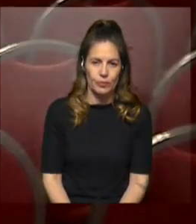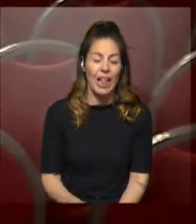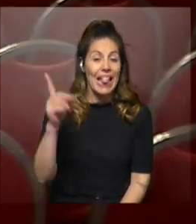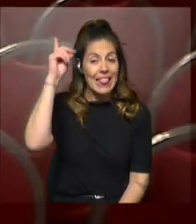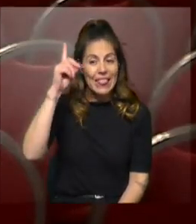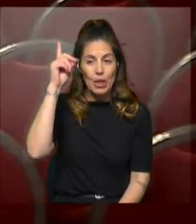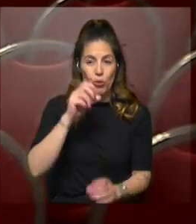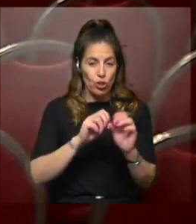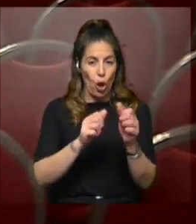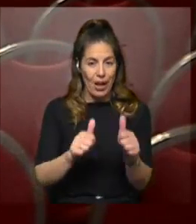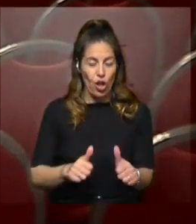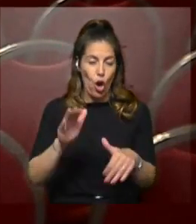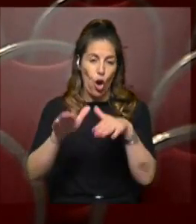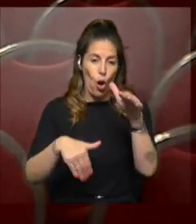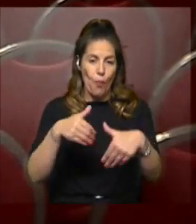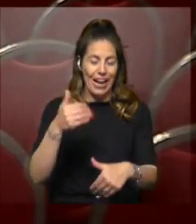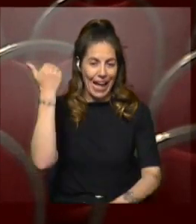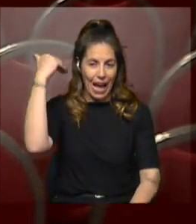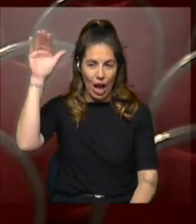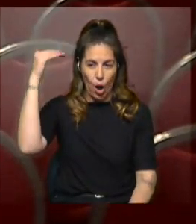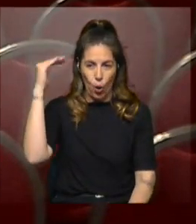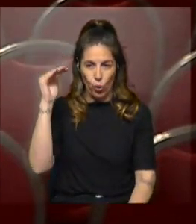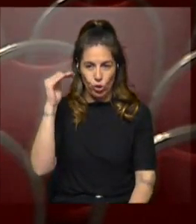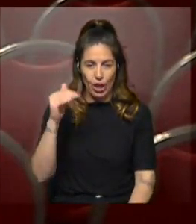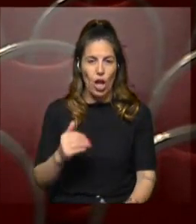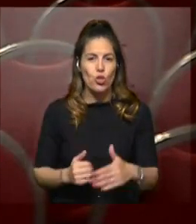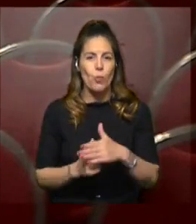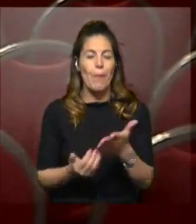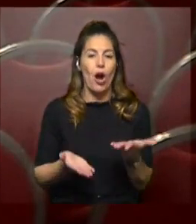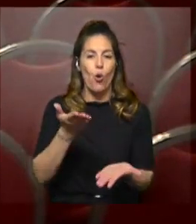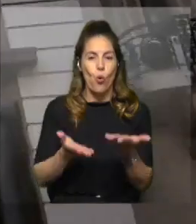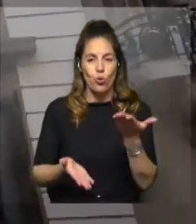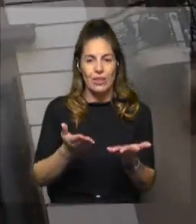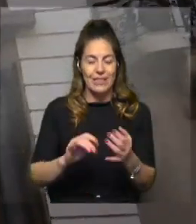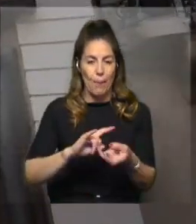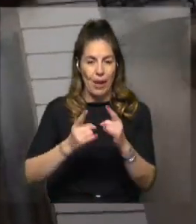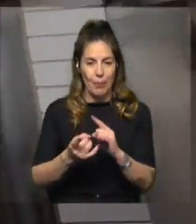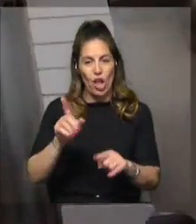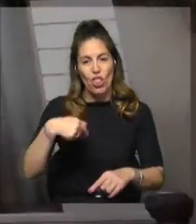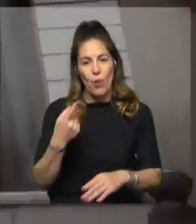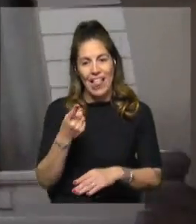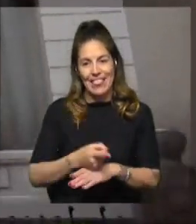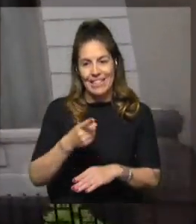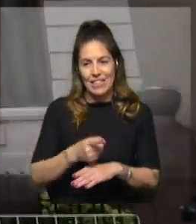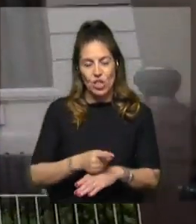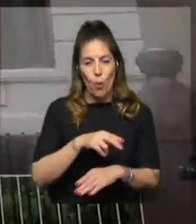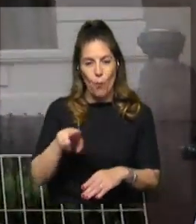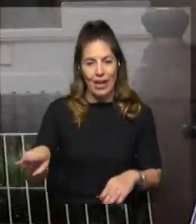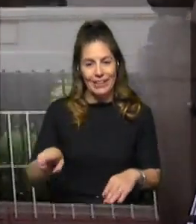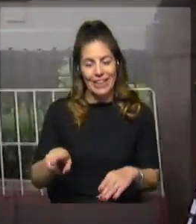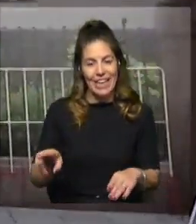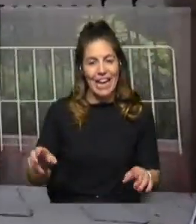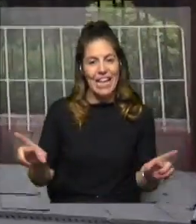Diputados de Maldonado convocarán a las autoridades de la Suprema Corte de Justicia al Parlamento tras la decisión de mantener el cierre de